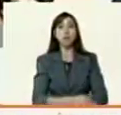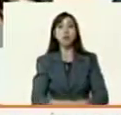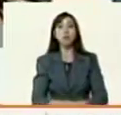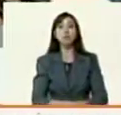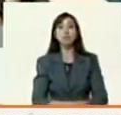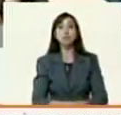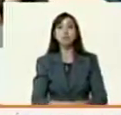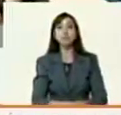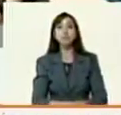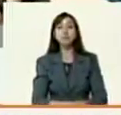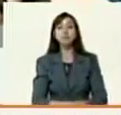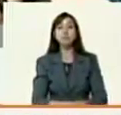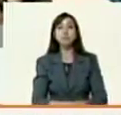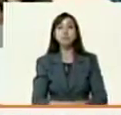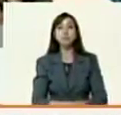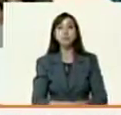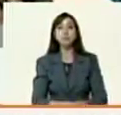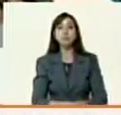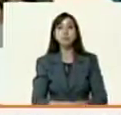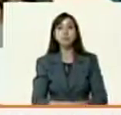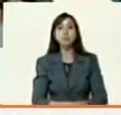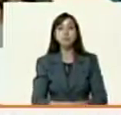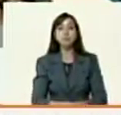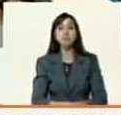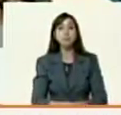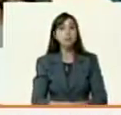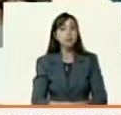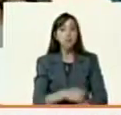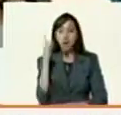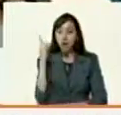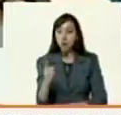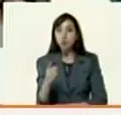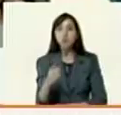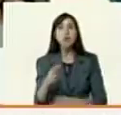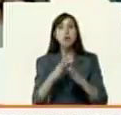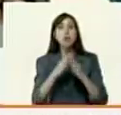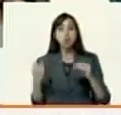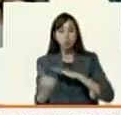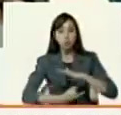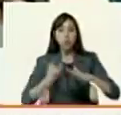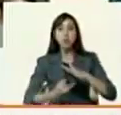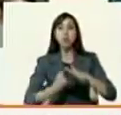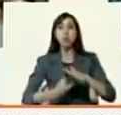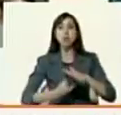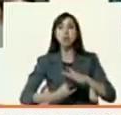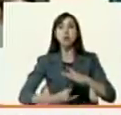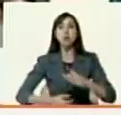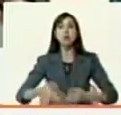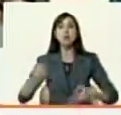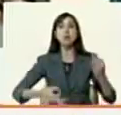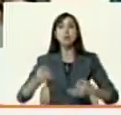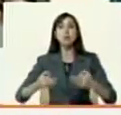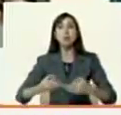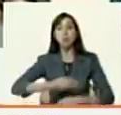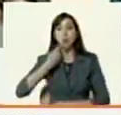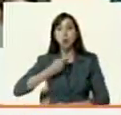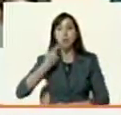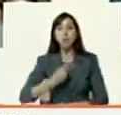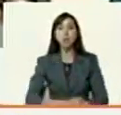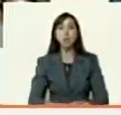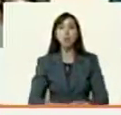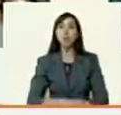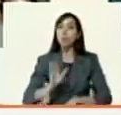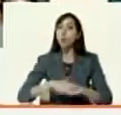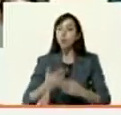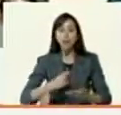también a denunciar. A denunciar en los organismos políticos internacionales. Estas firmas van, estas millones de firmas